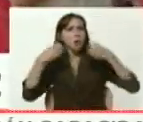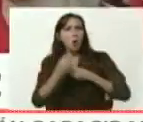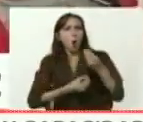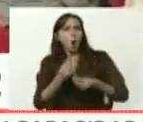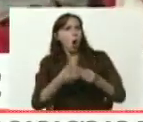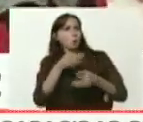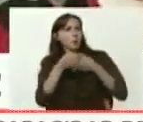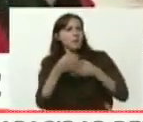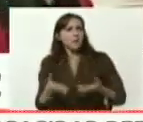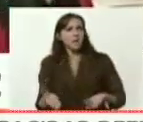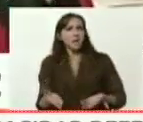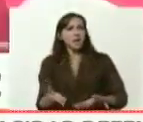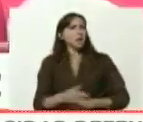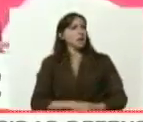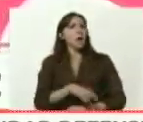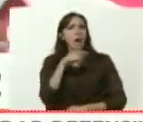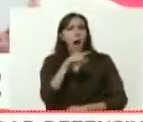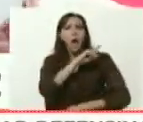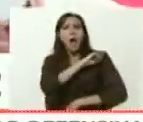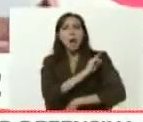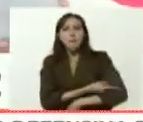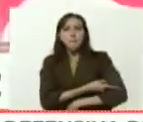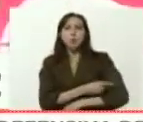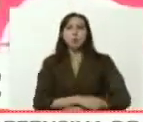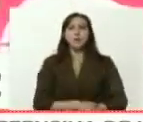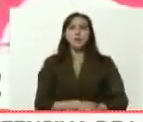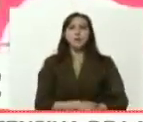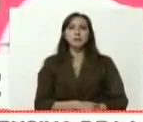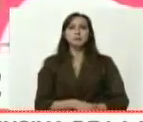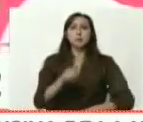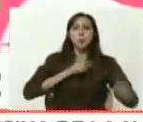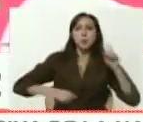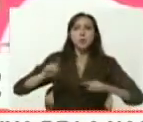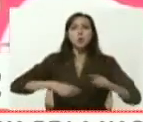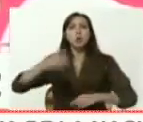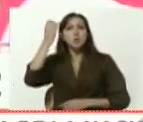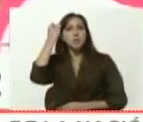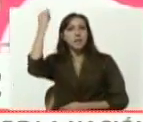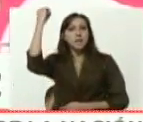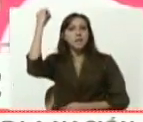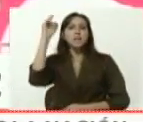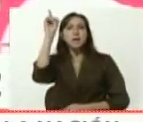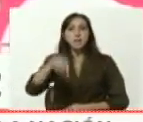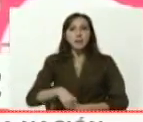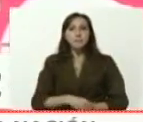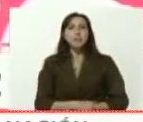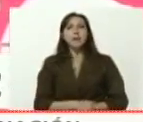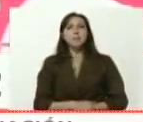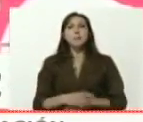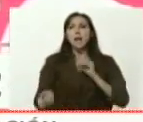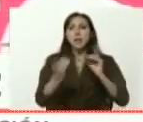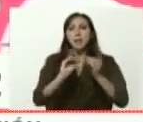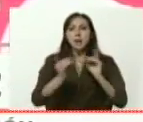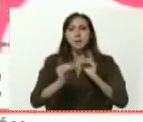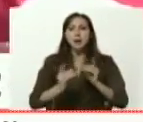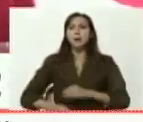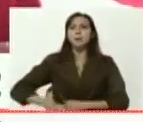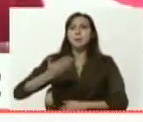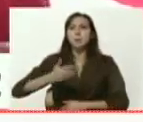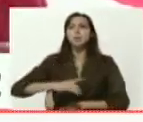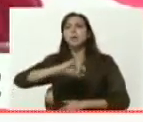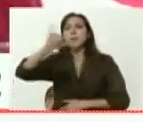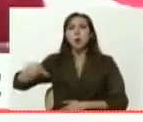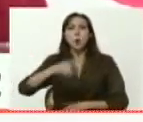El poder movilizador de las ideas y el debate irreverente como Jorge